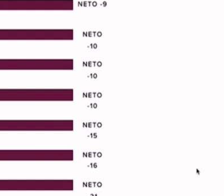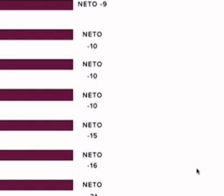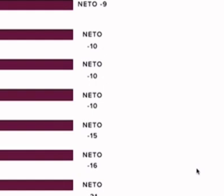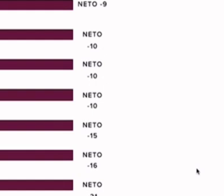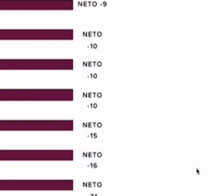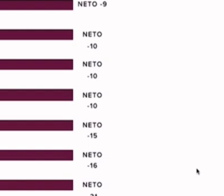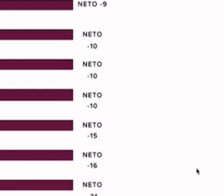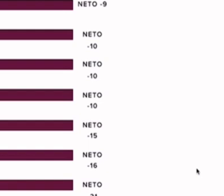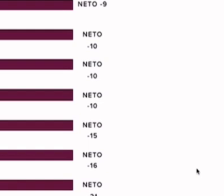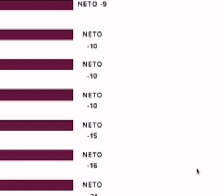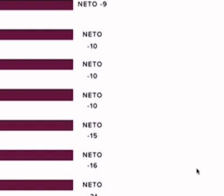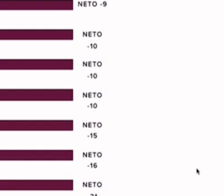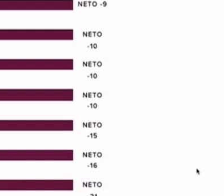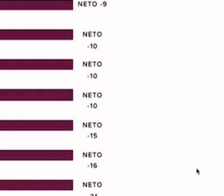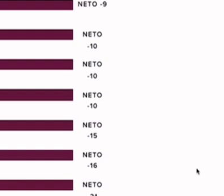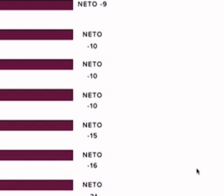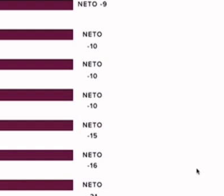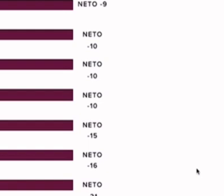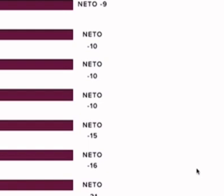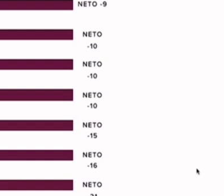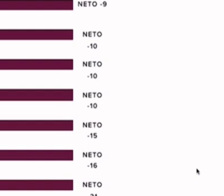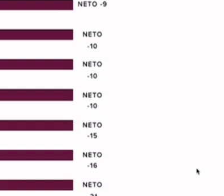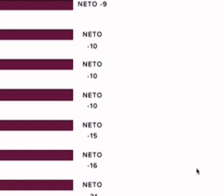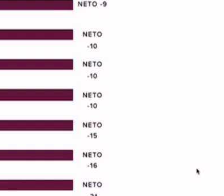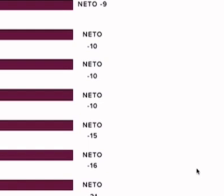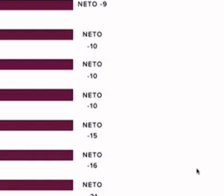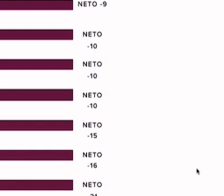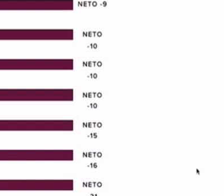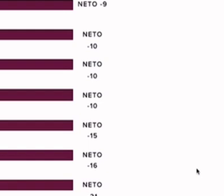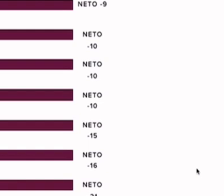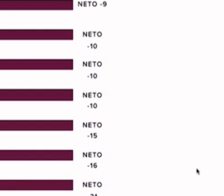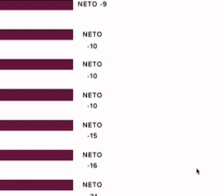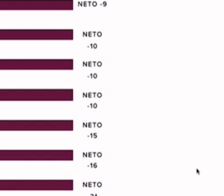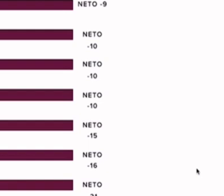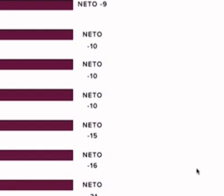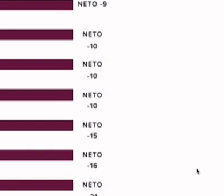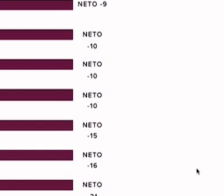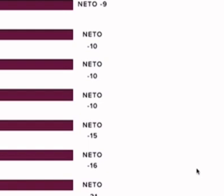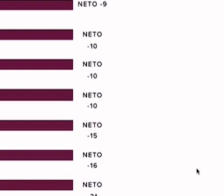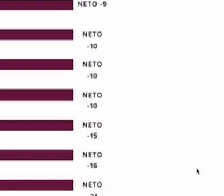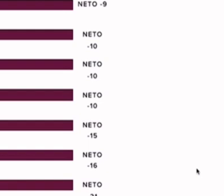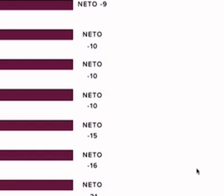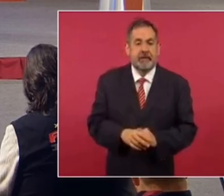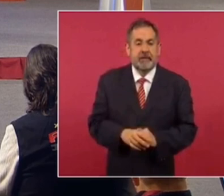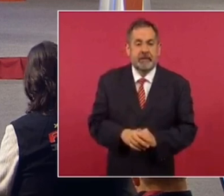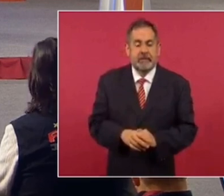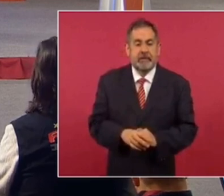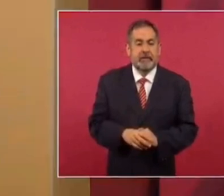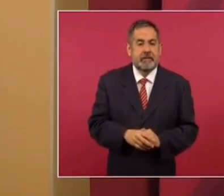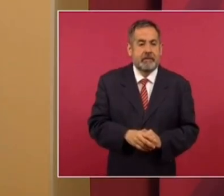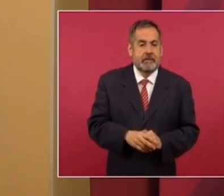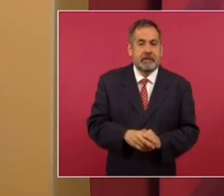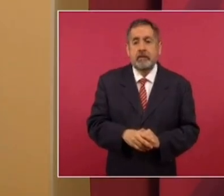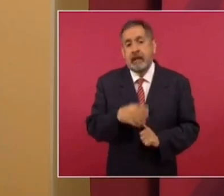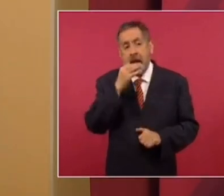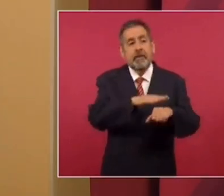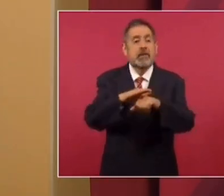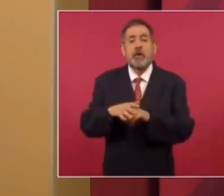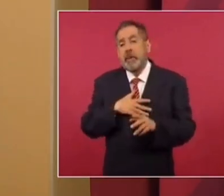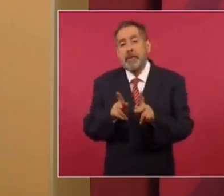Miren, ahora sí, a 4 puntos de Modi. Primos,